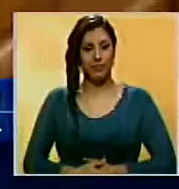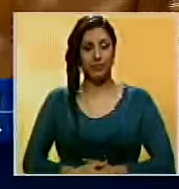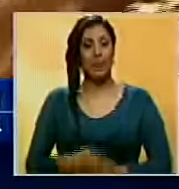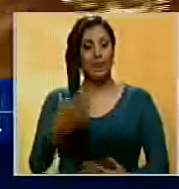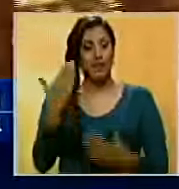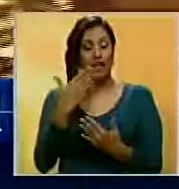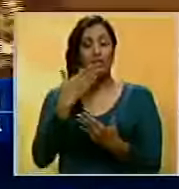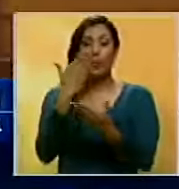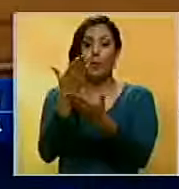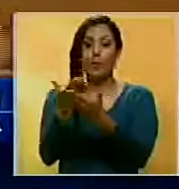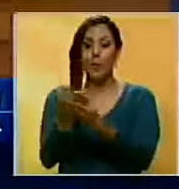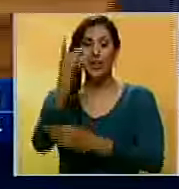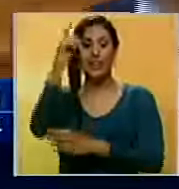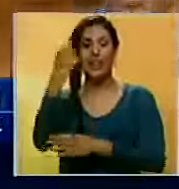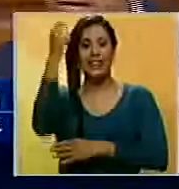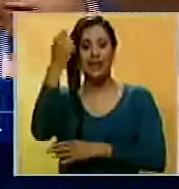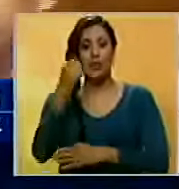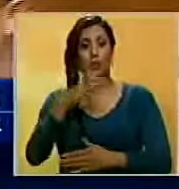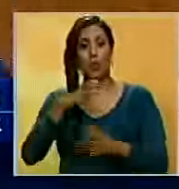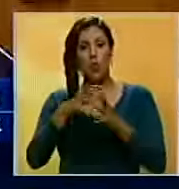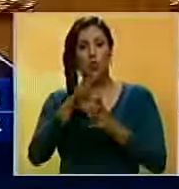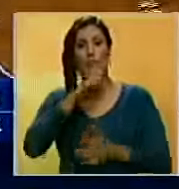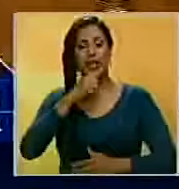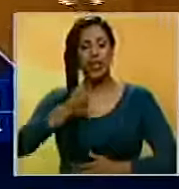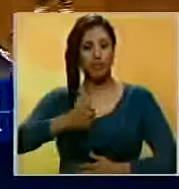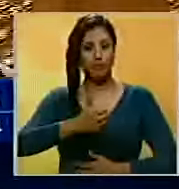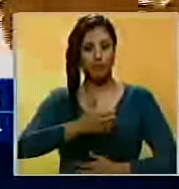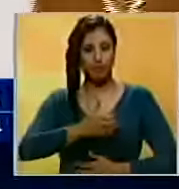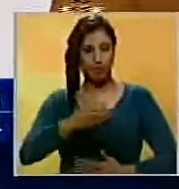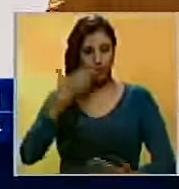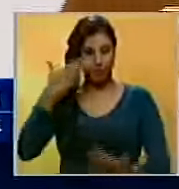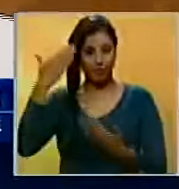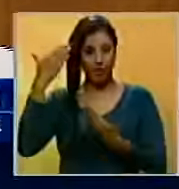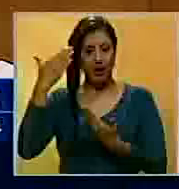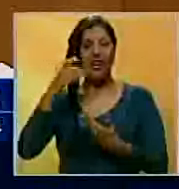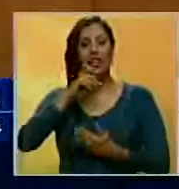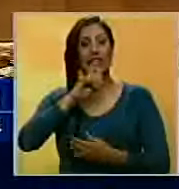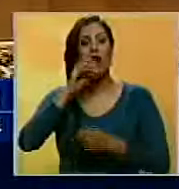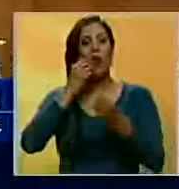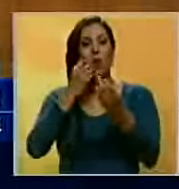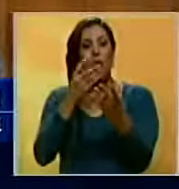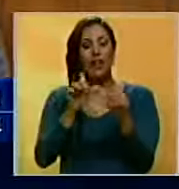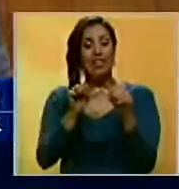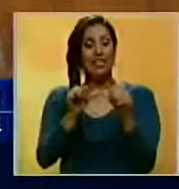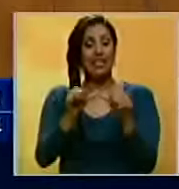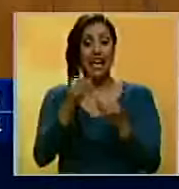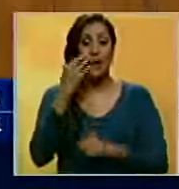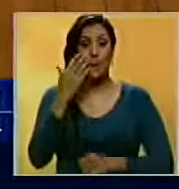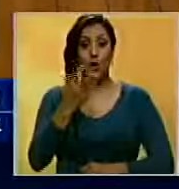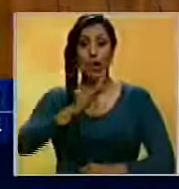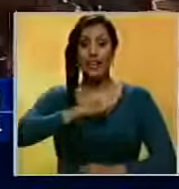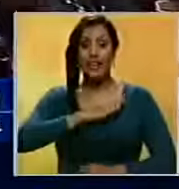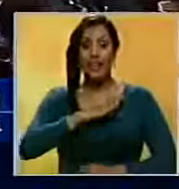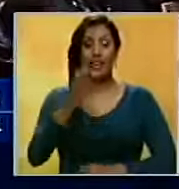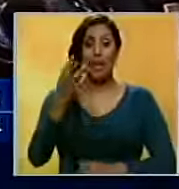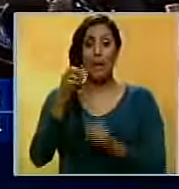instrumento fue presentado por el diputado por la mesa de la unidad democrática Luis Emilio rondón quien alegó que la permanencia en el poder